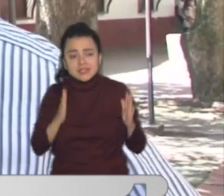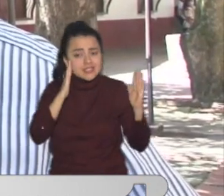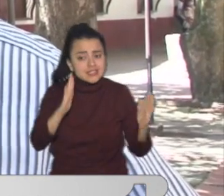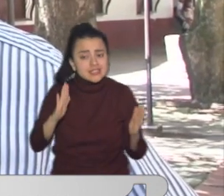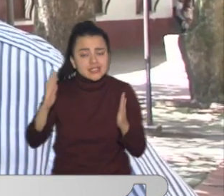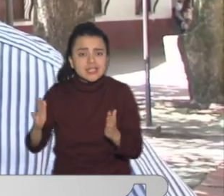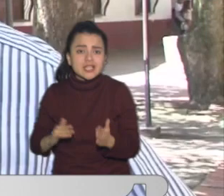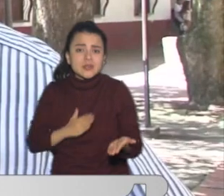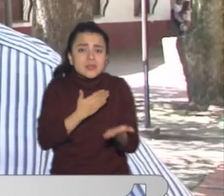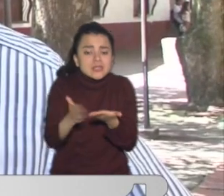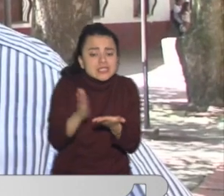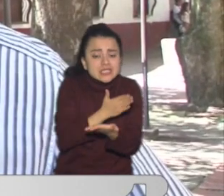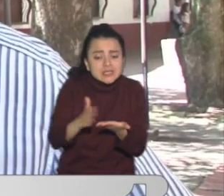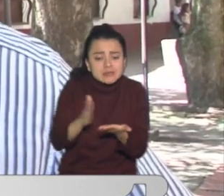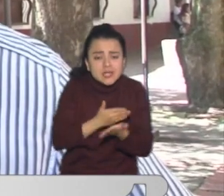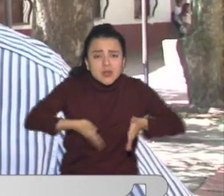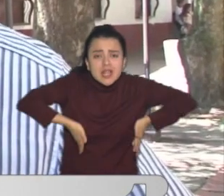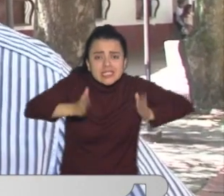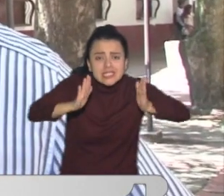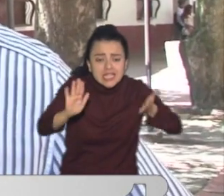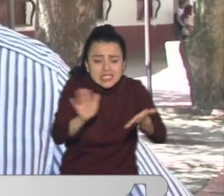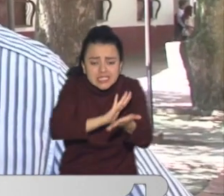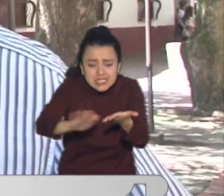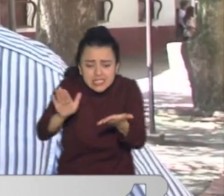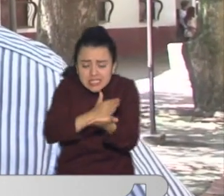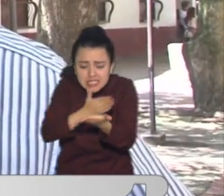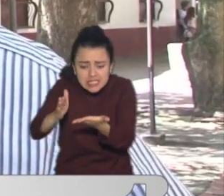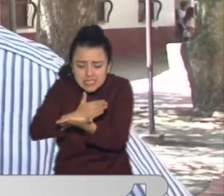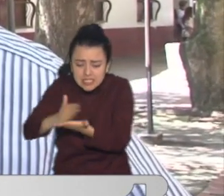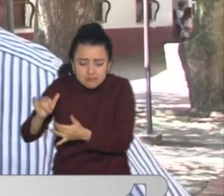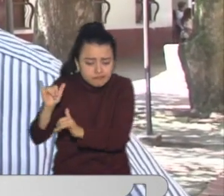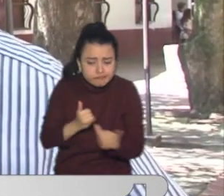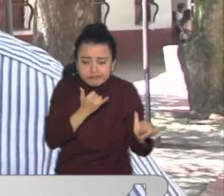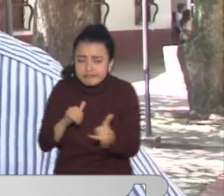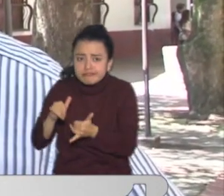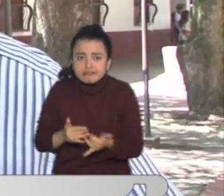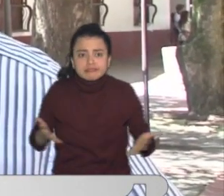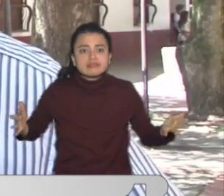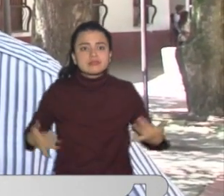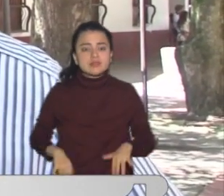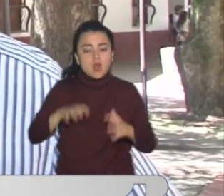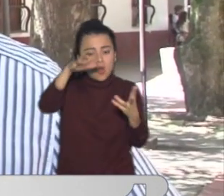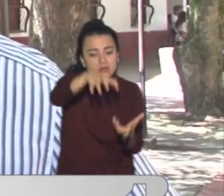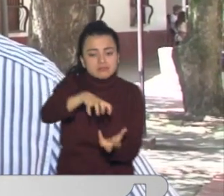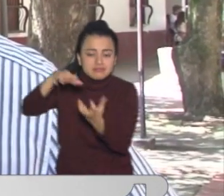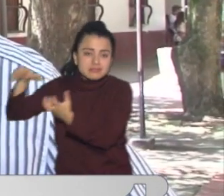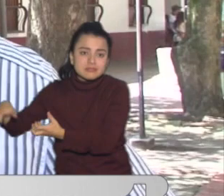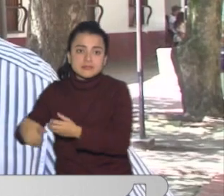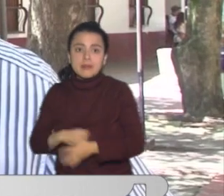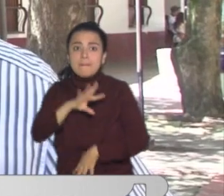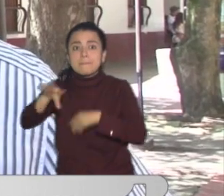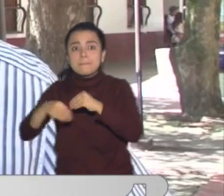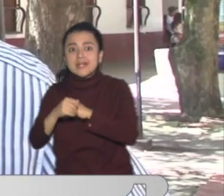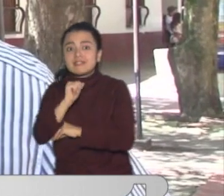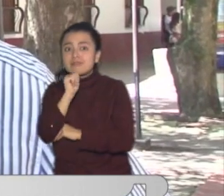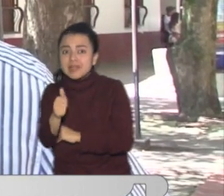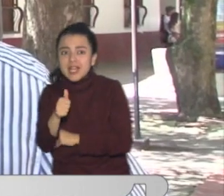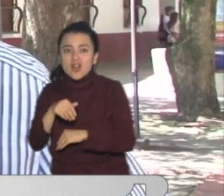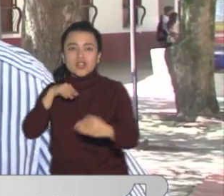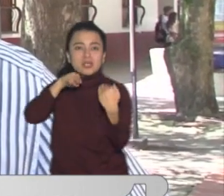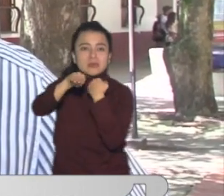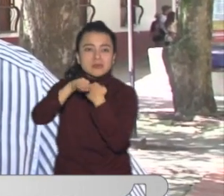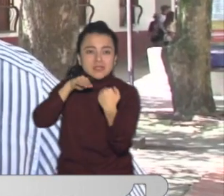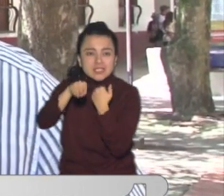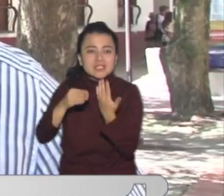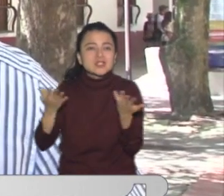para dar salubridad a la población. También las afectaciones en el departamento se suman las emergencias viales como